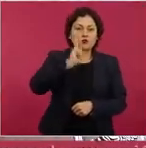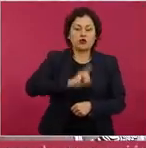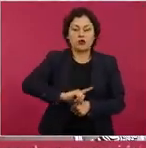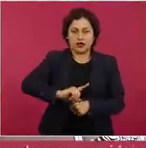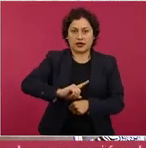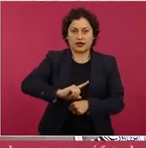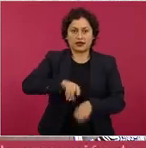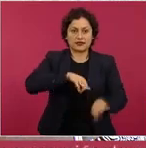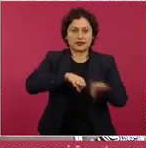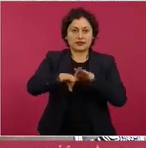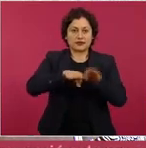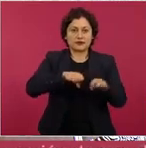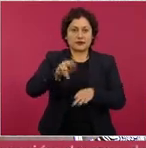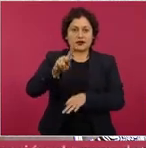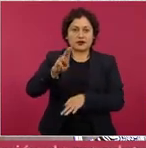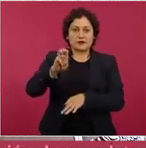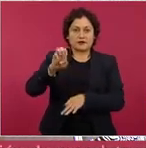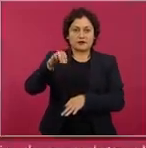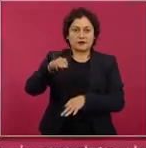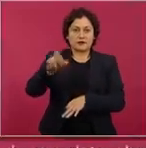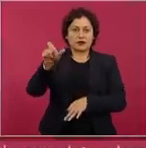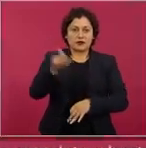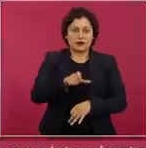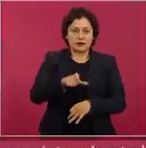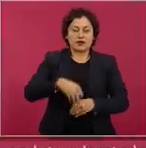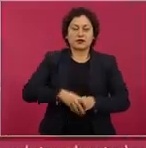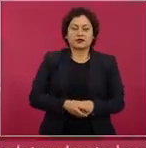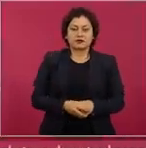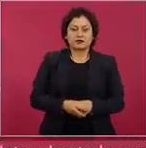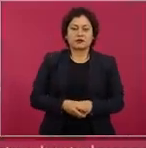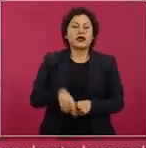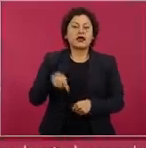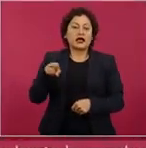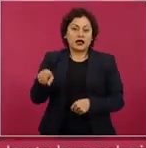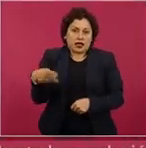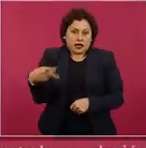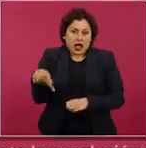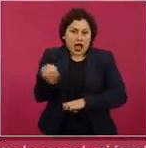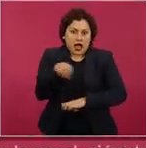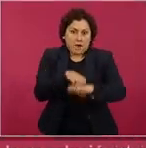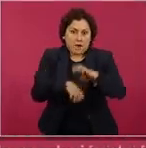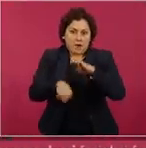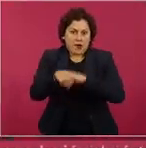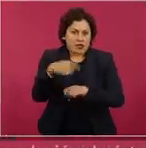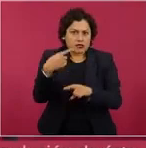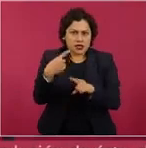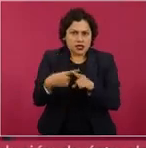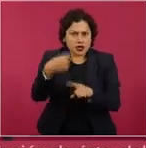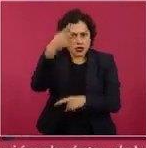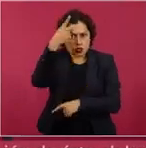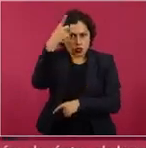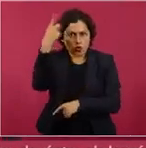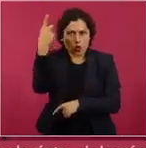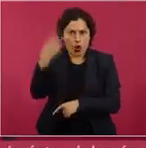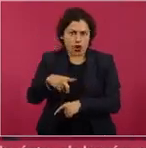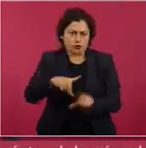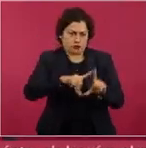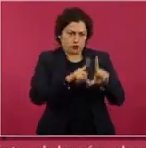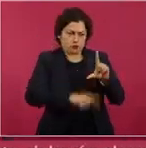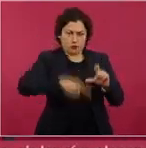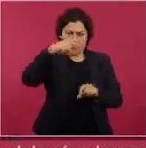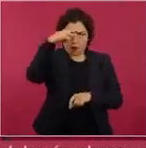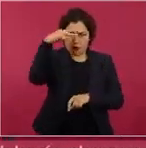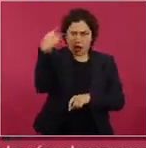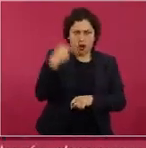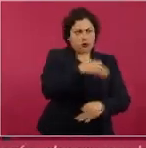trabajan en esa empresa que es de la nación, que es de todos los mexicanos,